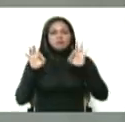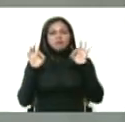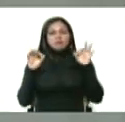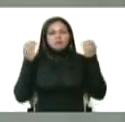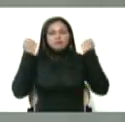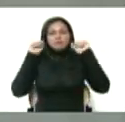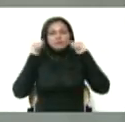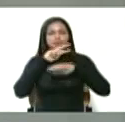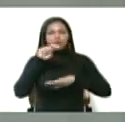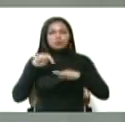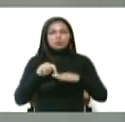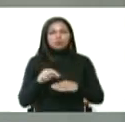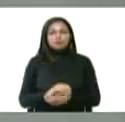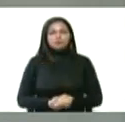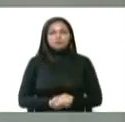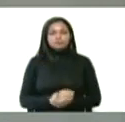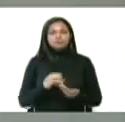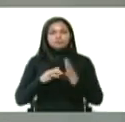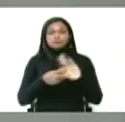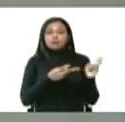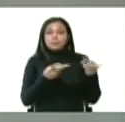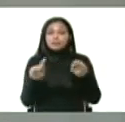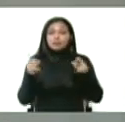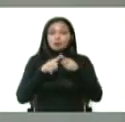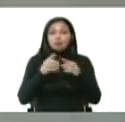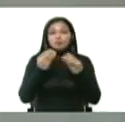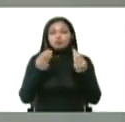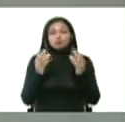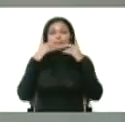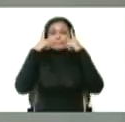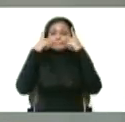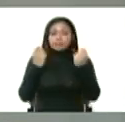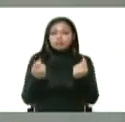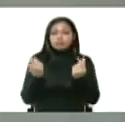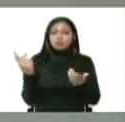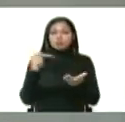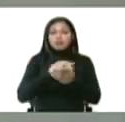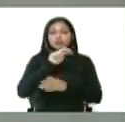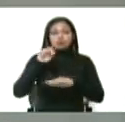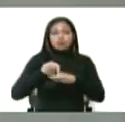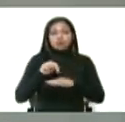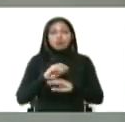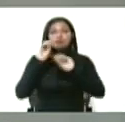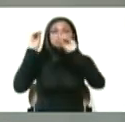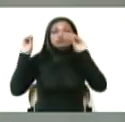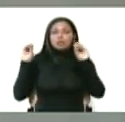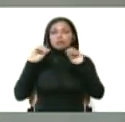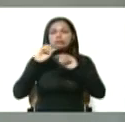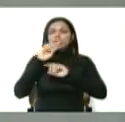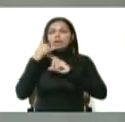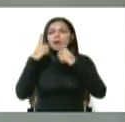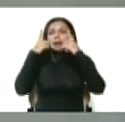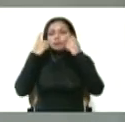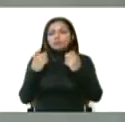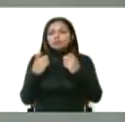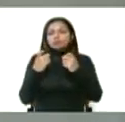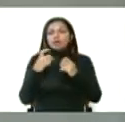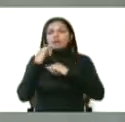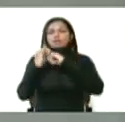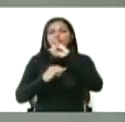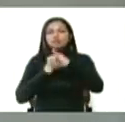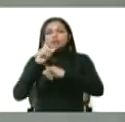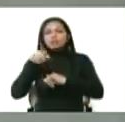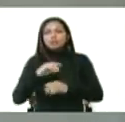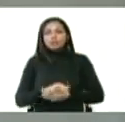terapéutico nacional ad hoc, donde invitamos a muchísimos especialistas nacionales y hemos consultado con especialistas de otros